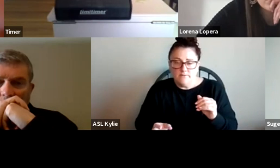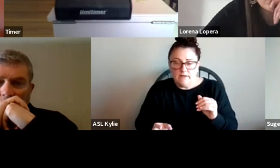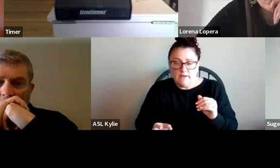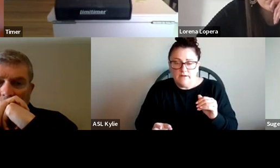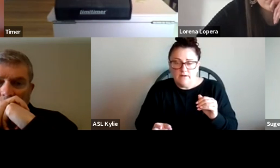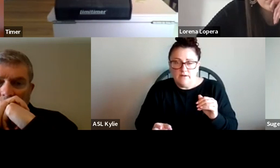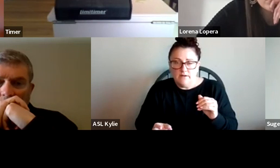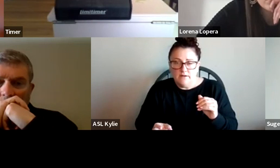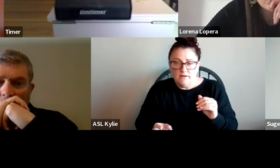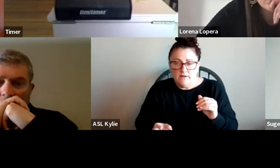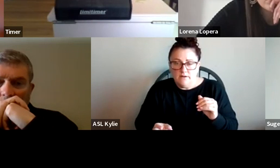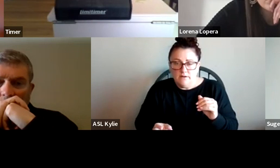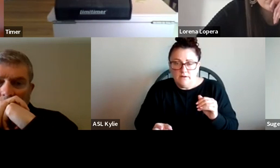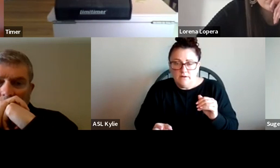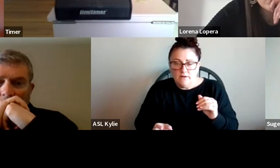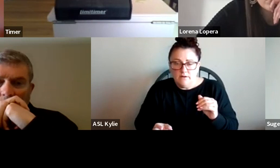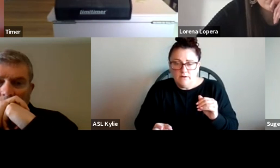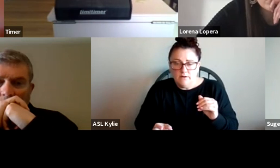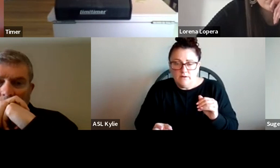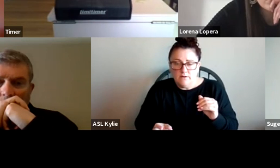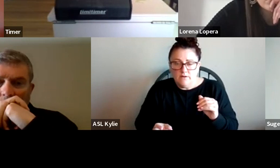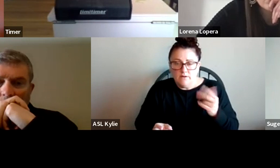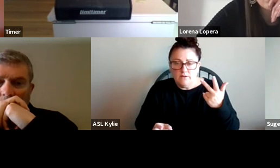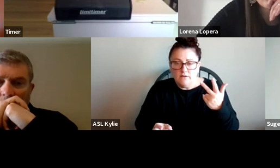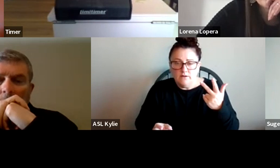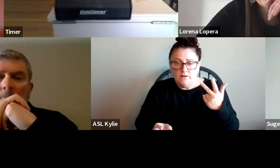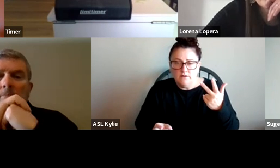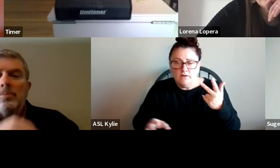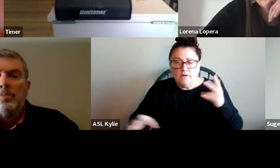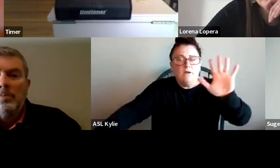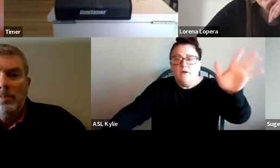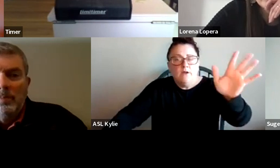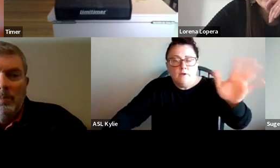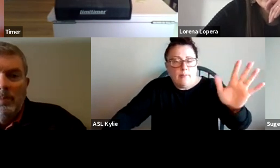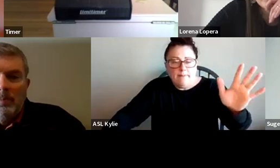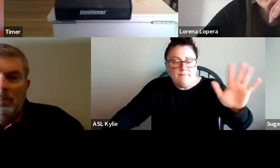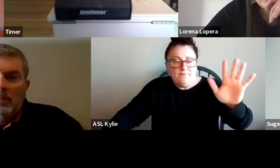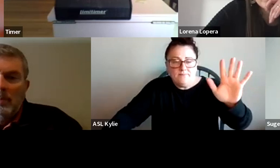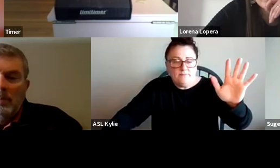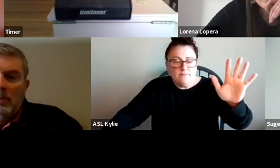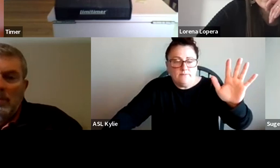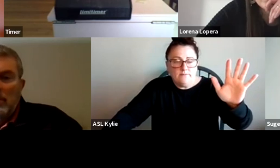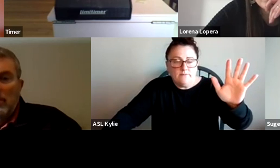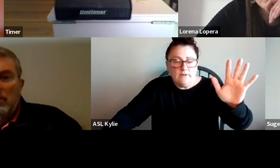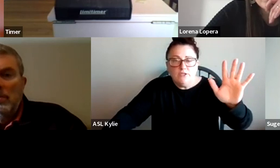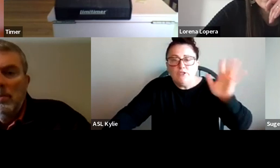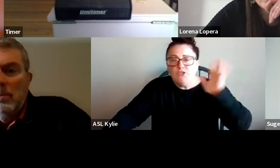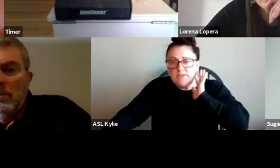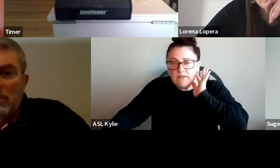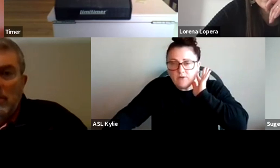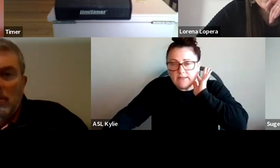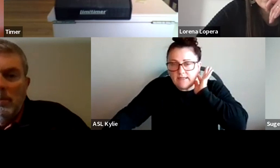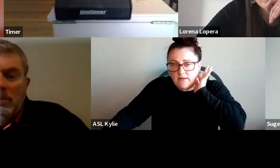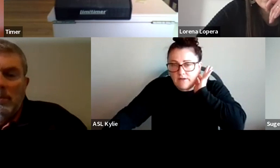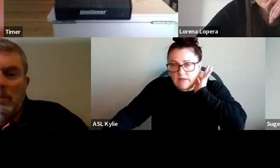una madre de ¿cuántos niños? De tres niños. I'm a mother of three children in Boston Public Schools.